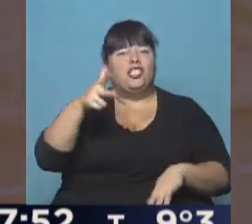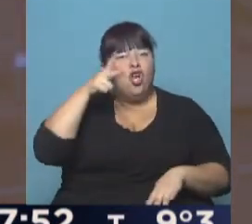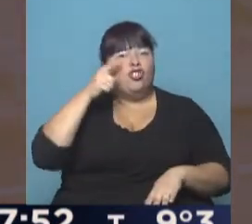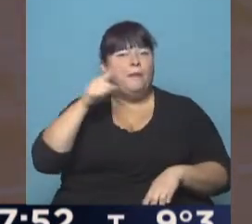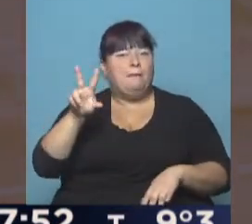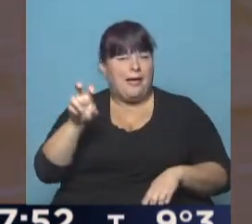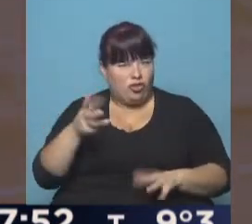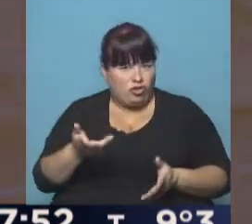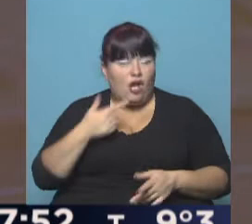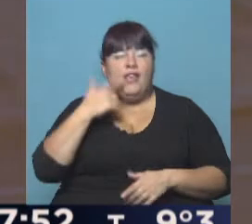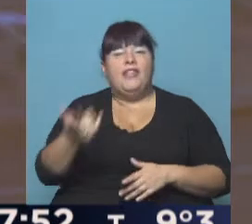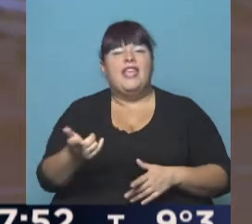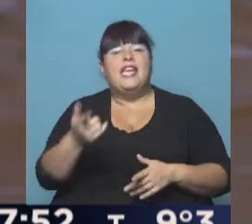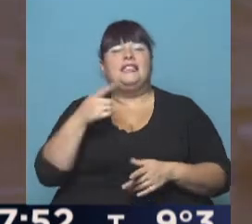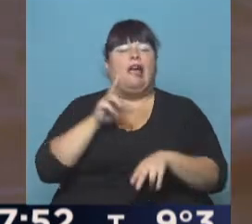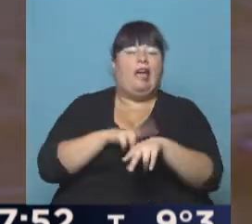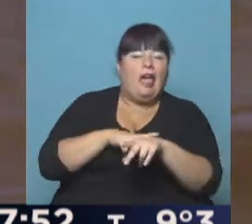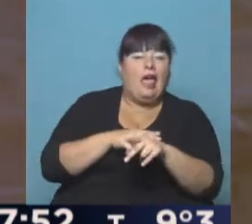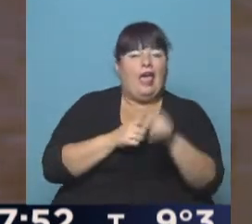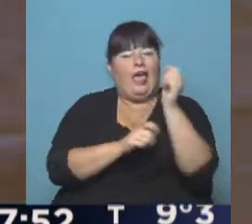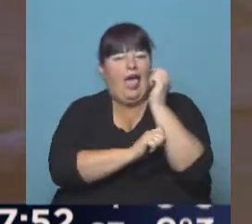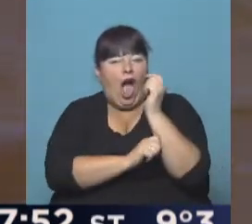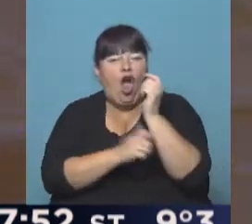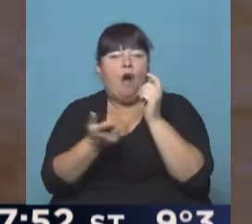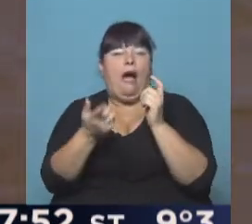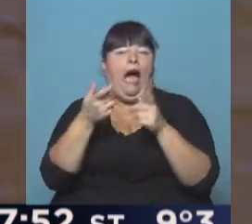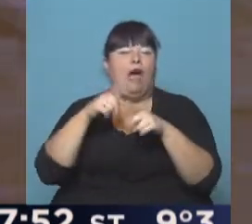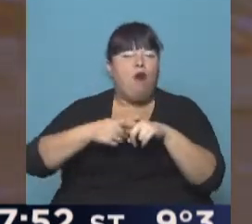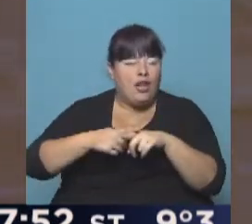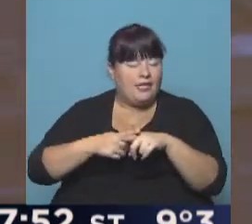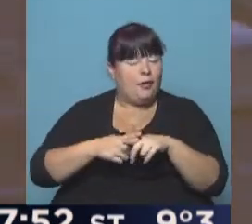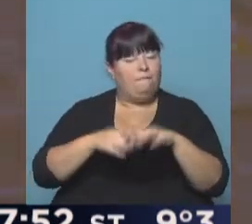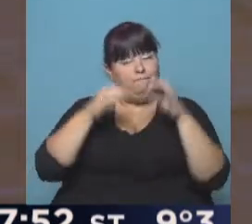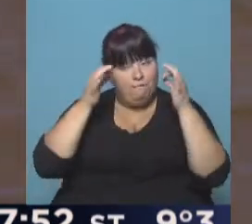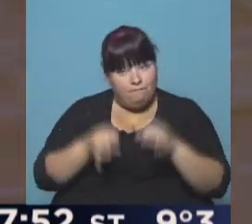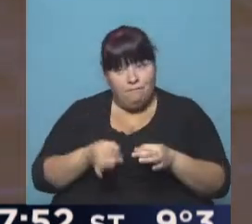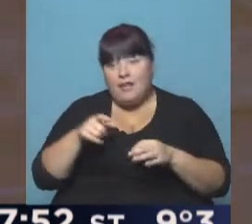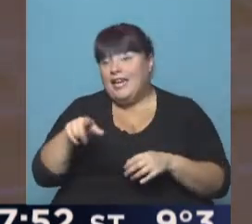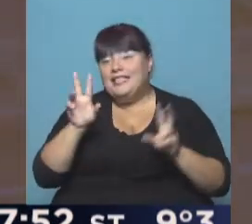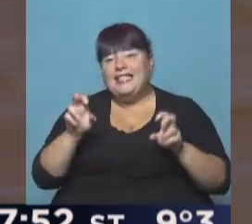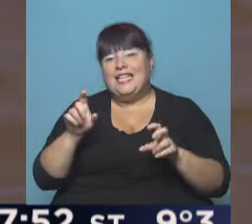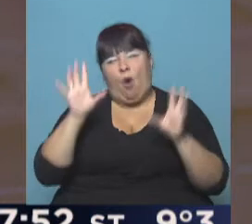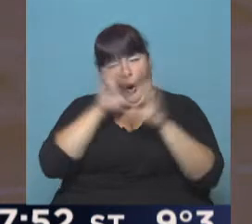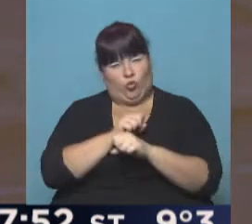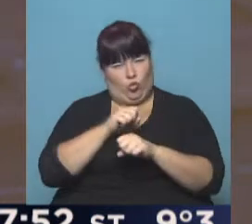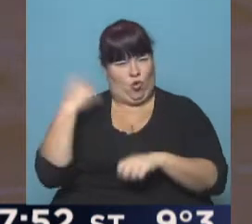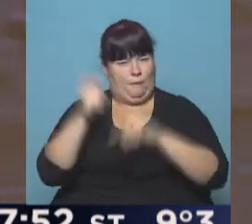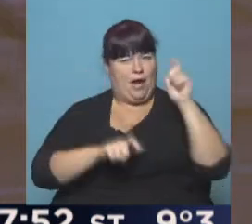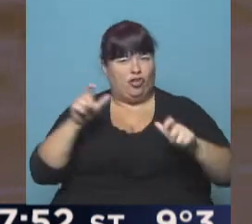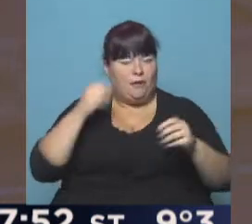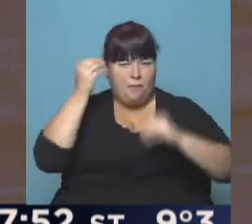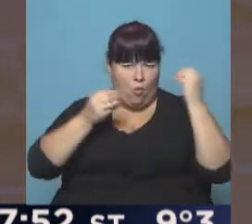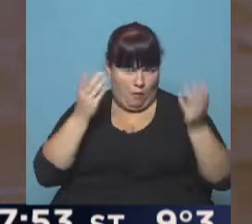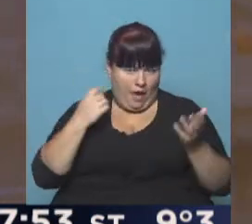mil pensiones habló del uso clientelismo de senderismo político la cuestión este tema no está claro para muchas de las